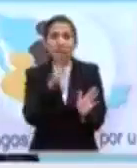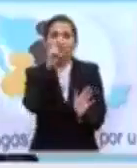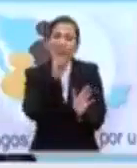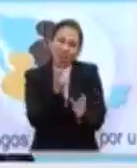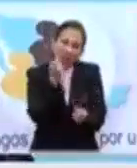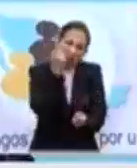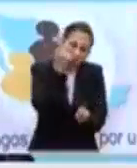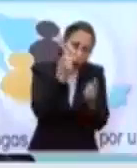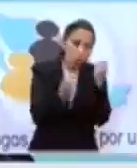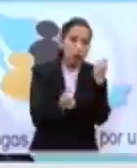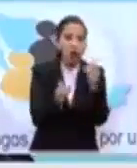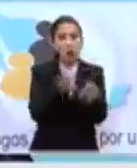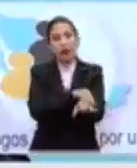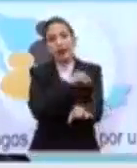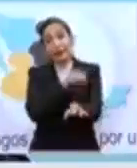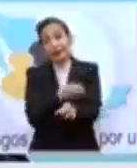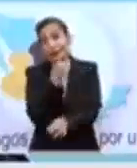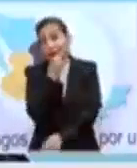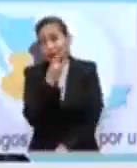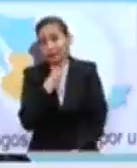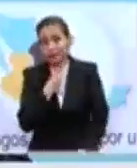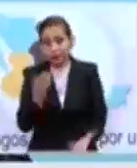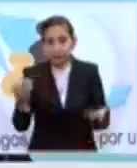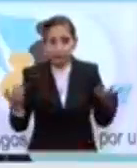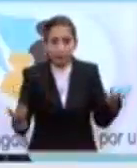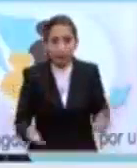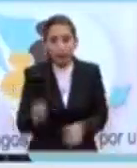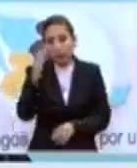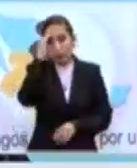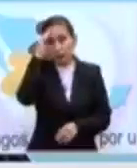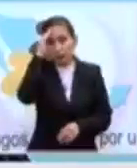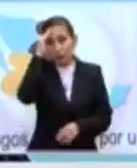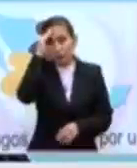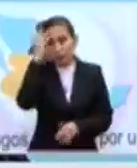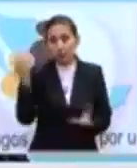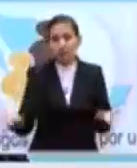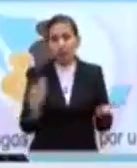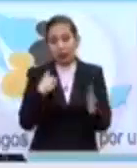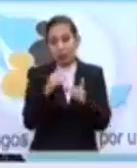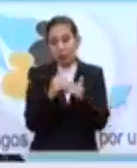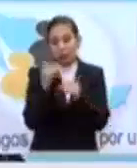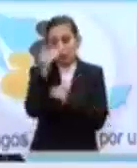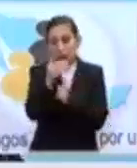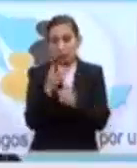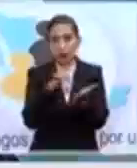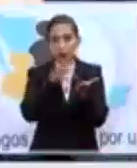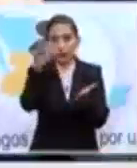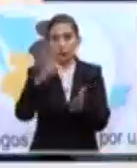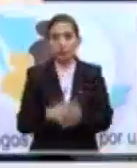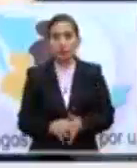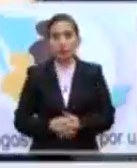en algunas como la energética, pero bueno, pensamos que vamos para adelante. Gracias.